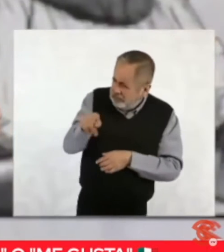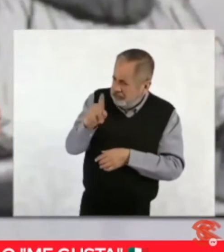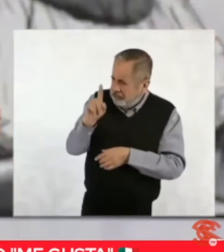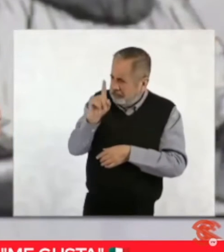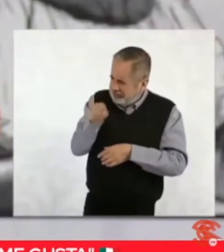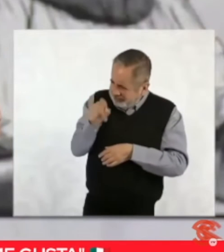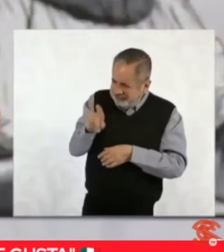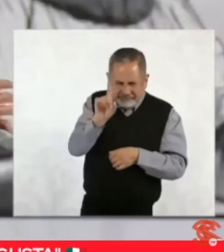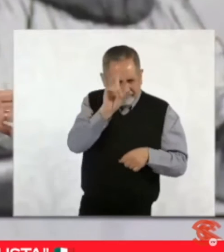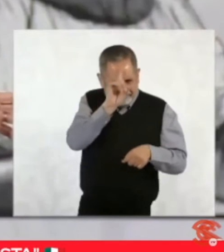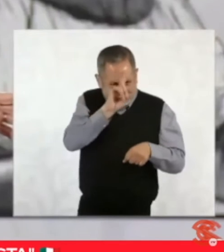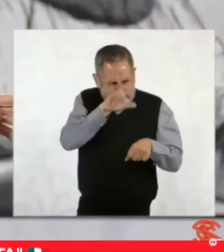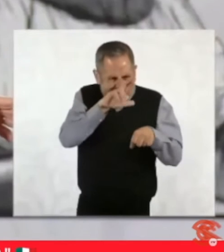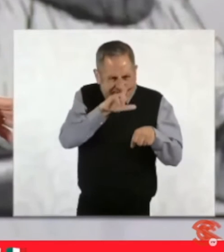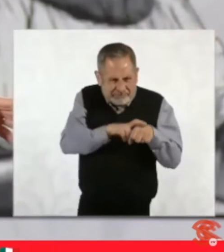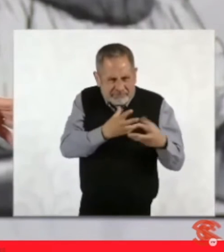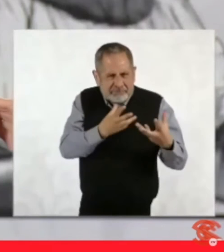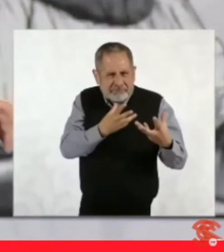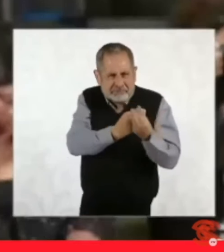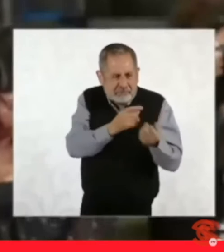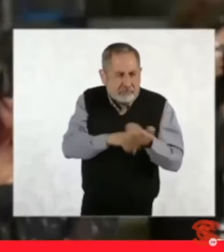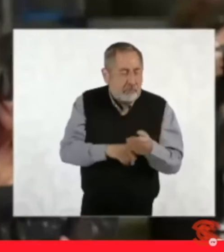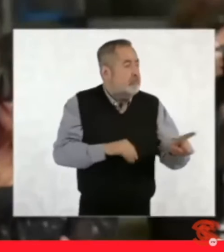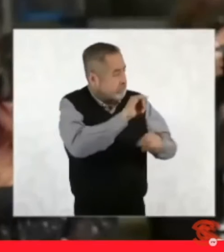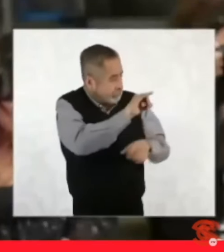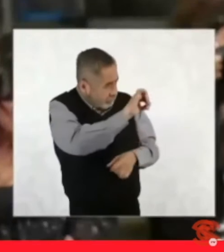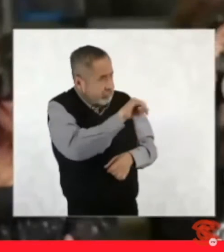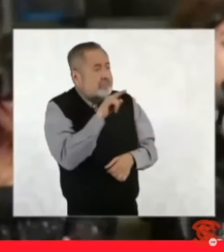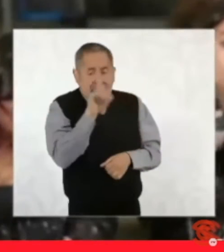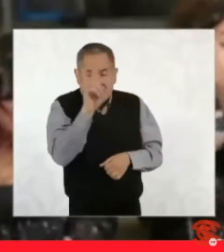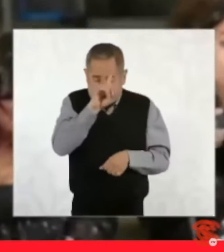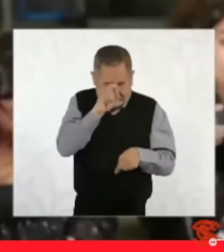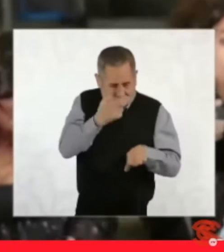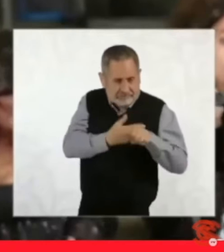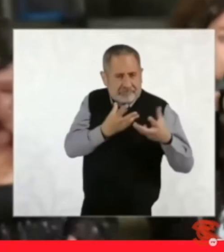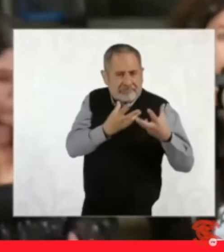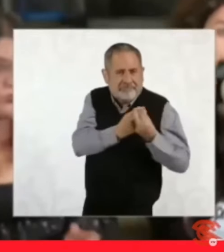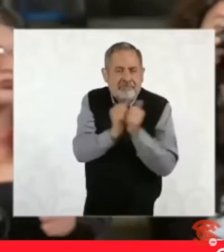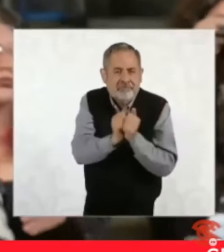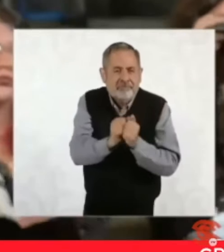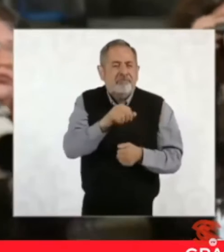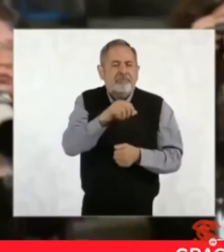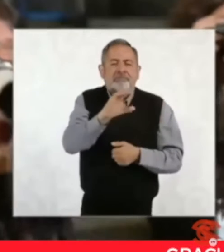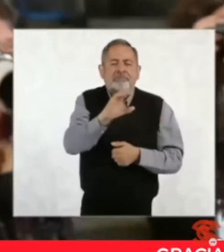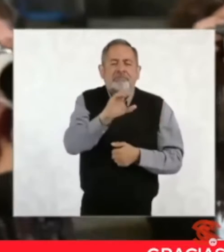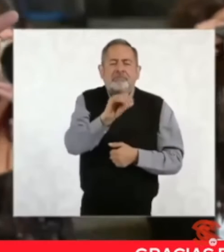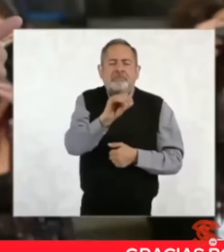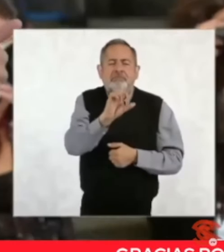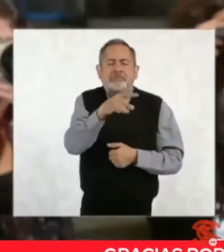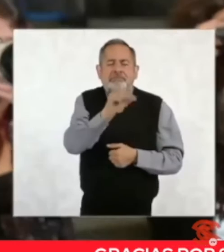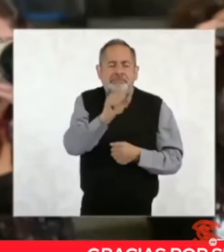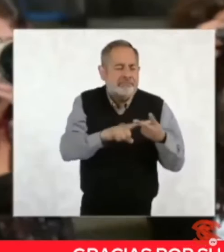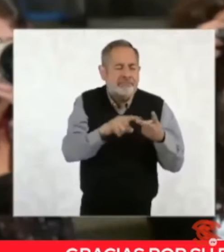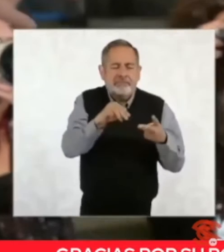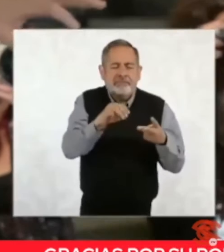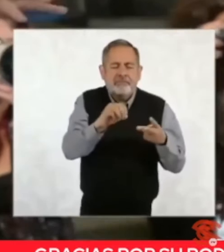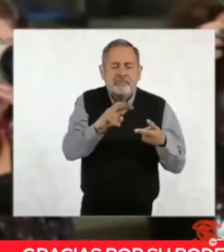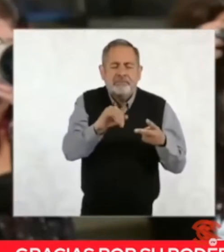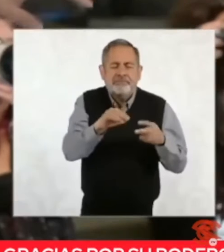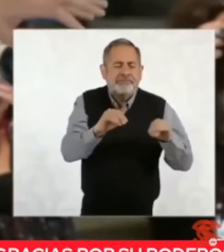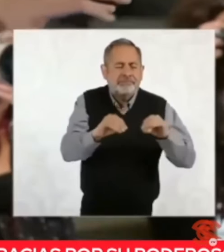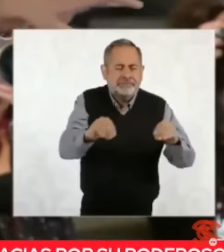fue asesor? Él fue asesor de Movimiento Ciudadano, de Claudio X González, de litigio estratégico, de todos